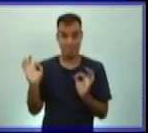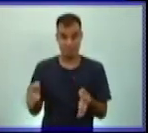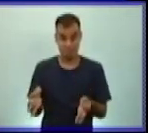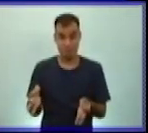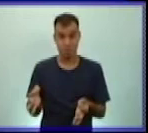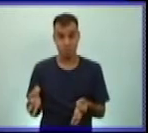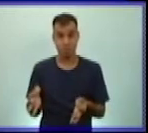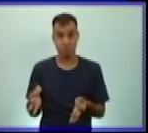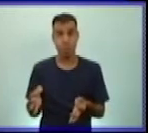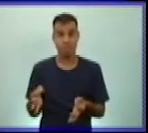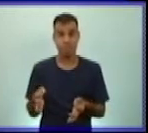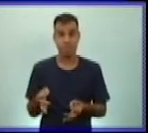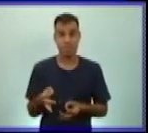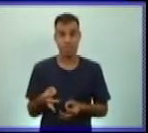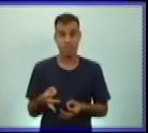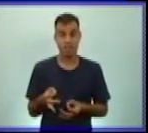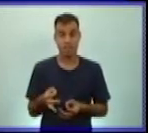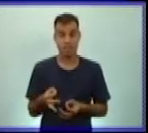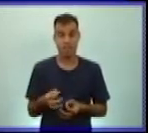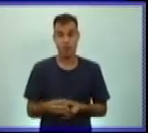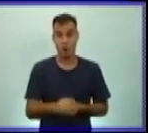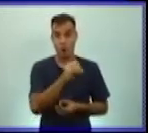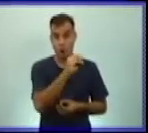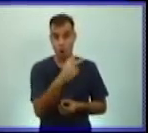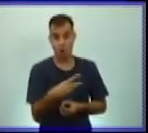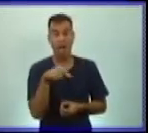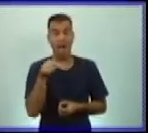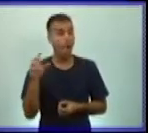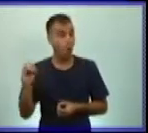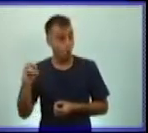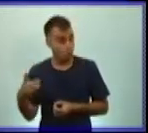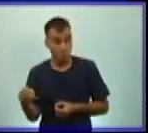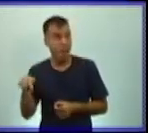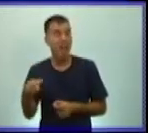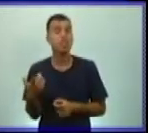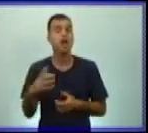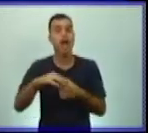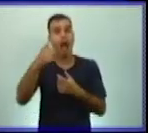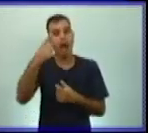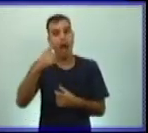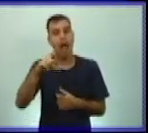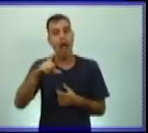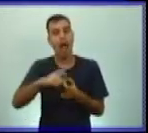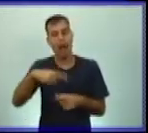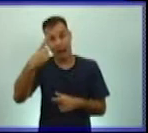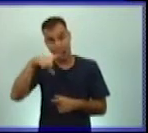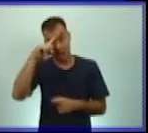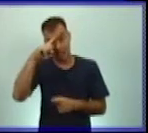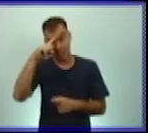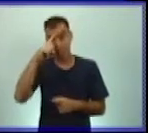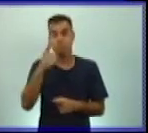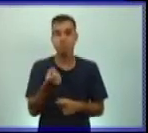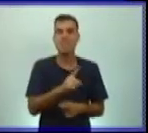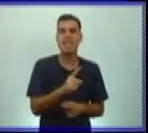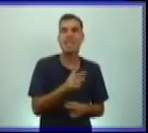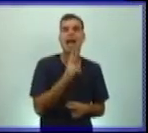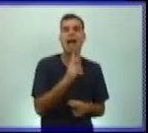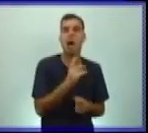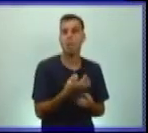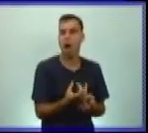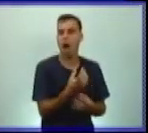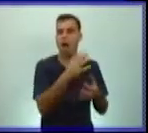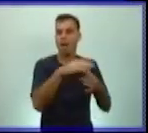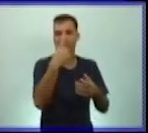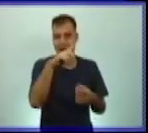productos el dióxido de carbono, que es un gas, y se obtiene también el agua gaseosa, es decir, vapor